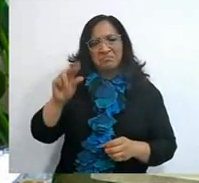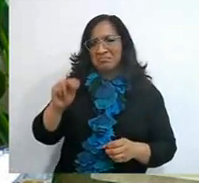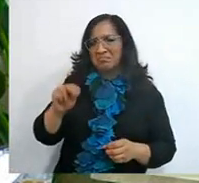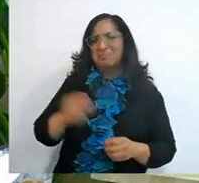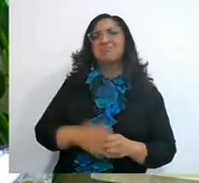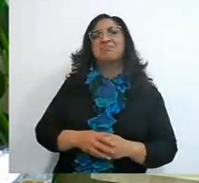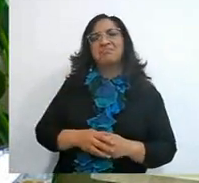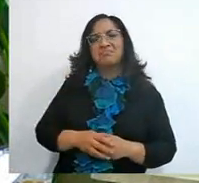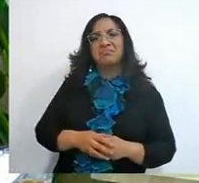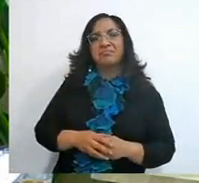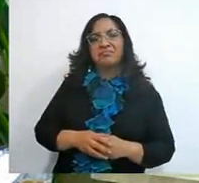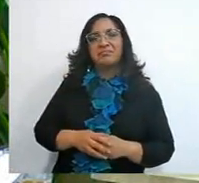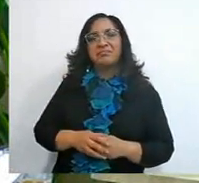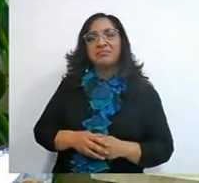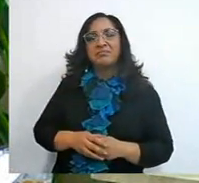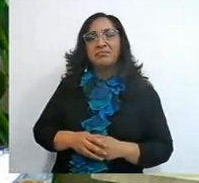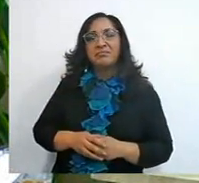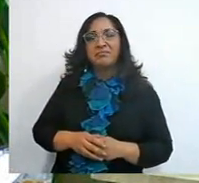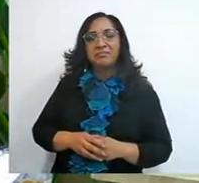buen curso.